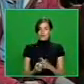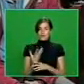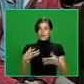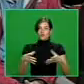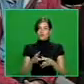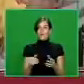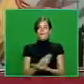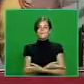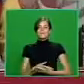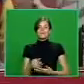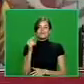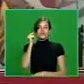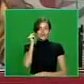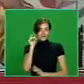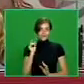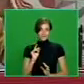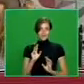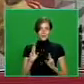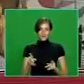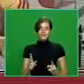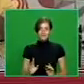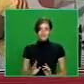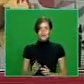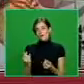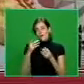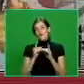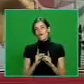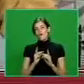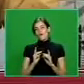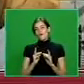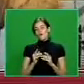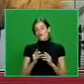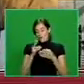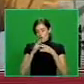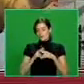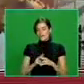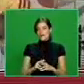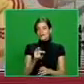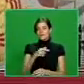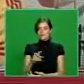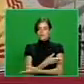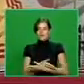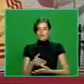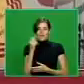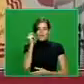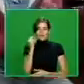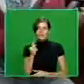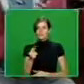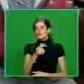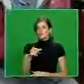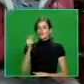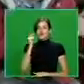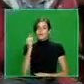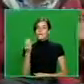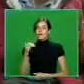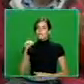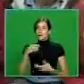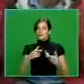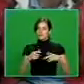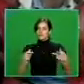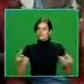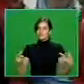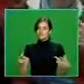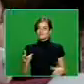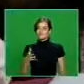el movimiento de millones de Patriotas verdad en homenaje a las millones de Patriotas que existen cada vez